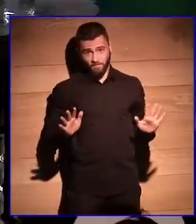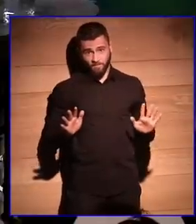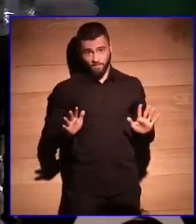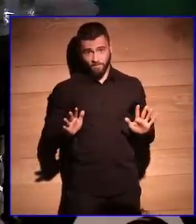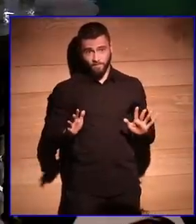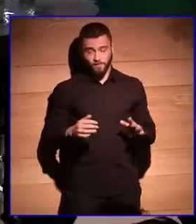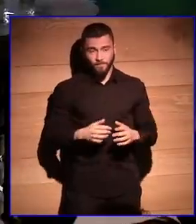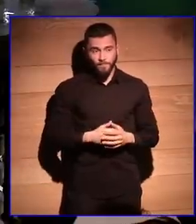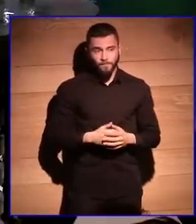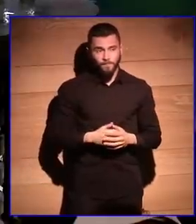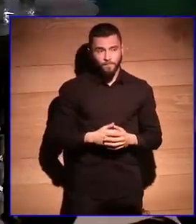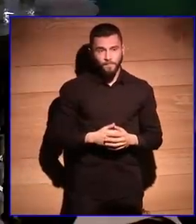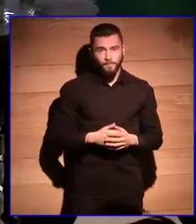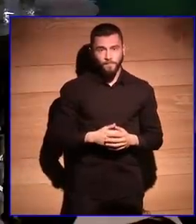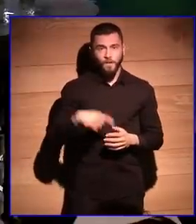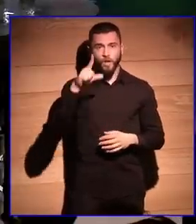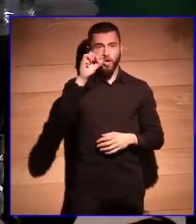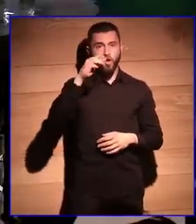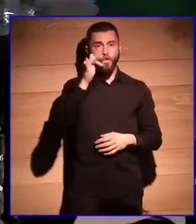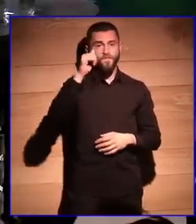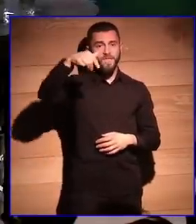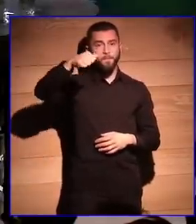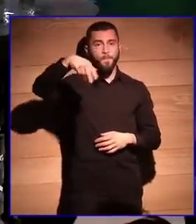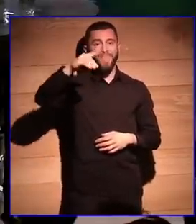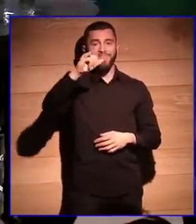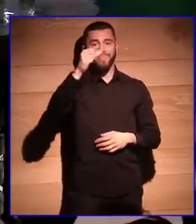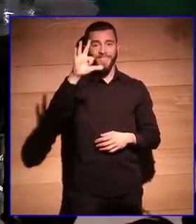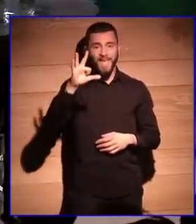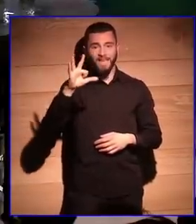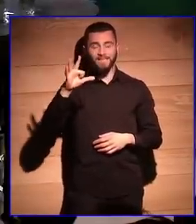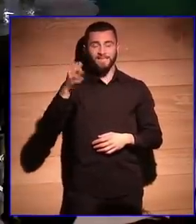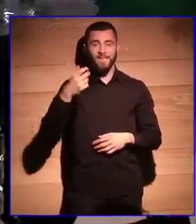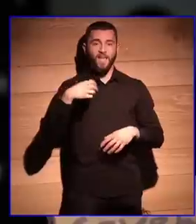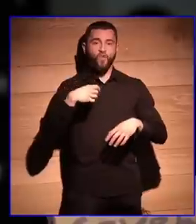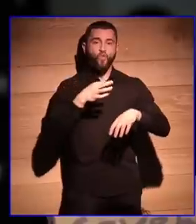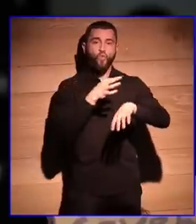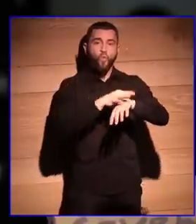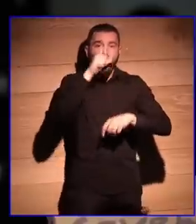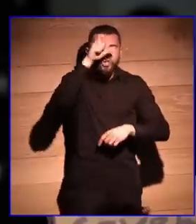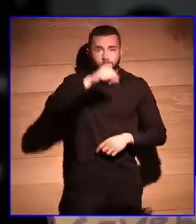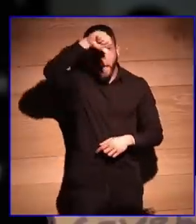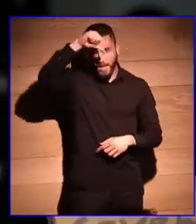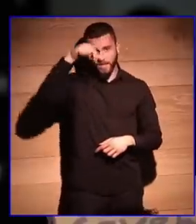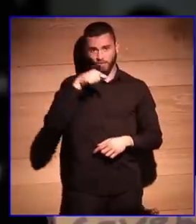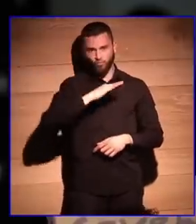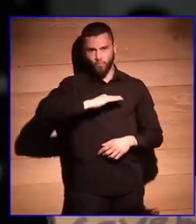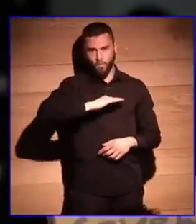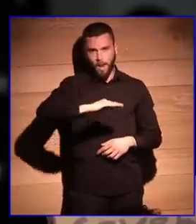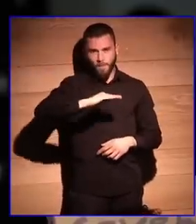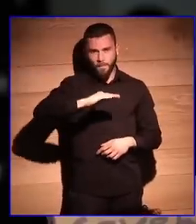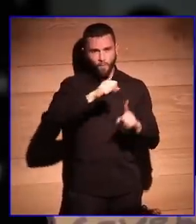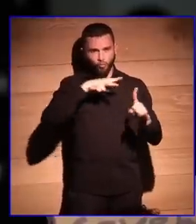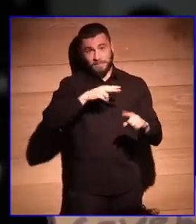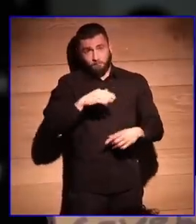en Ozymandias, el Ozymandias de Watchmen es un malvado desde un determinado punto de vista. Sí, crea